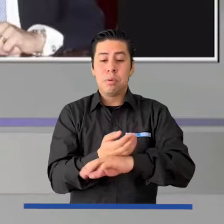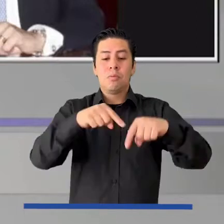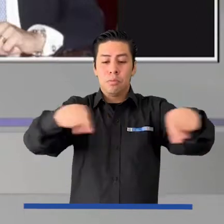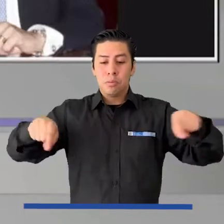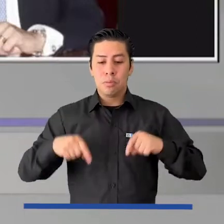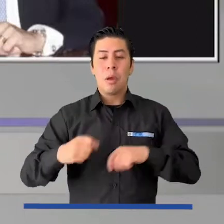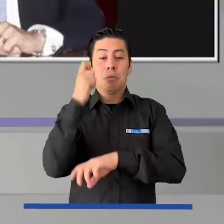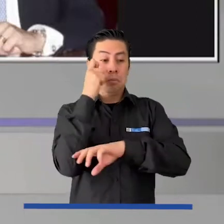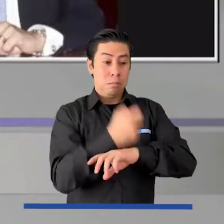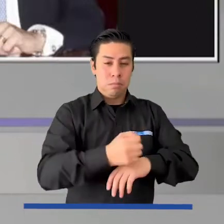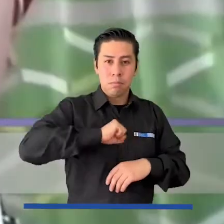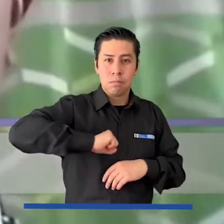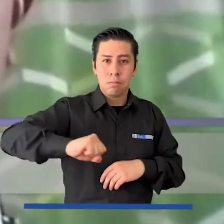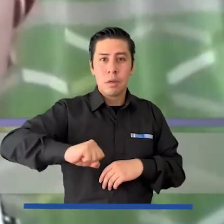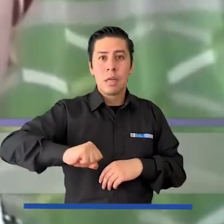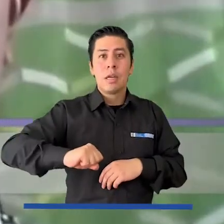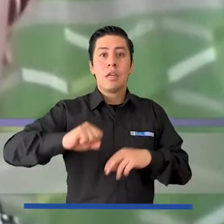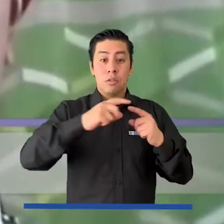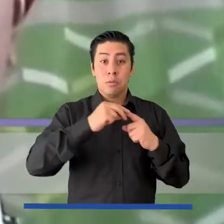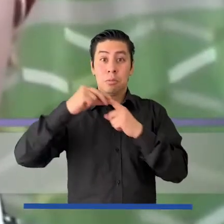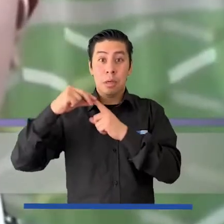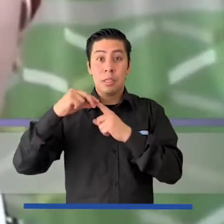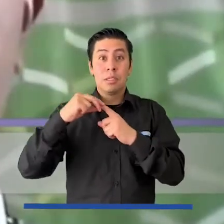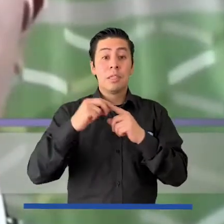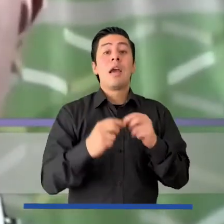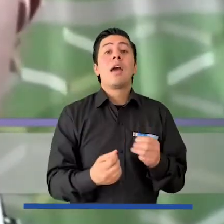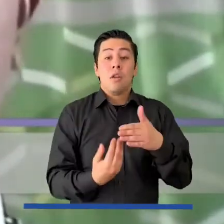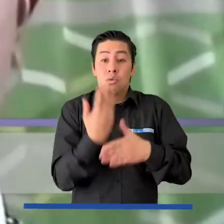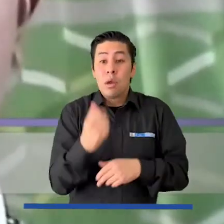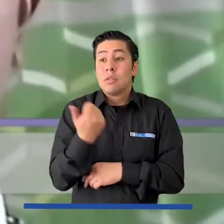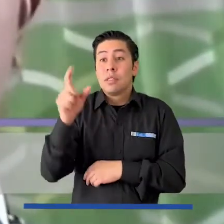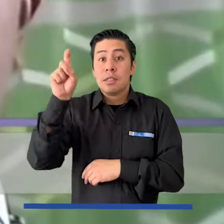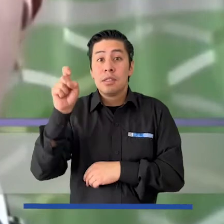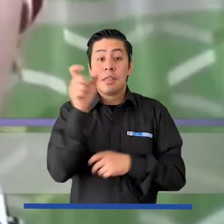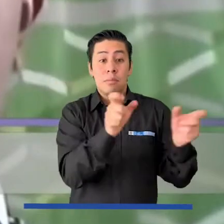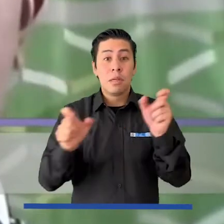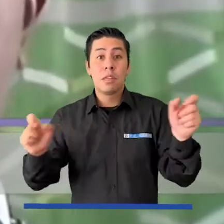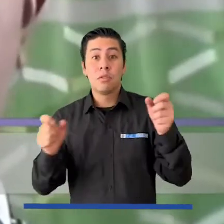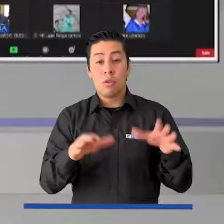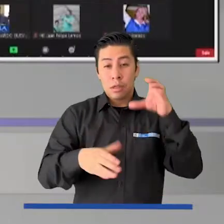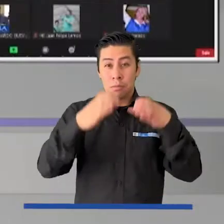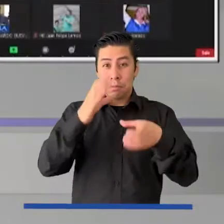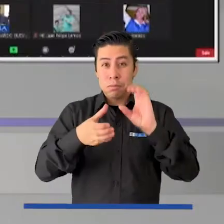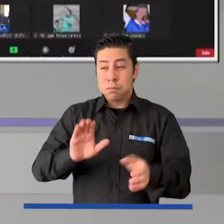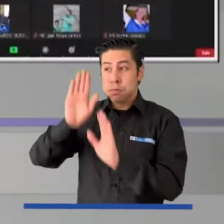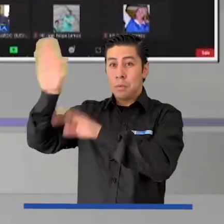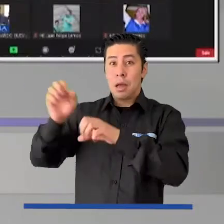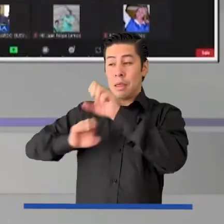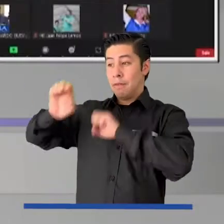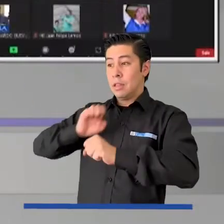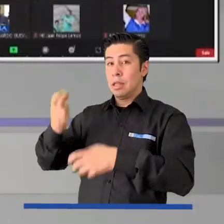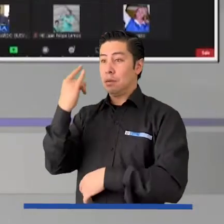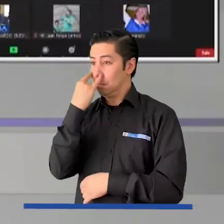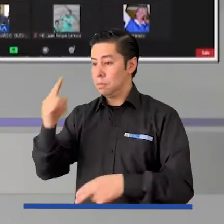también plantearon mayores espacios en el Congreso para garantizar sus derechos y resaltaron el papel que tendrán los 16 nuevos